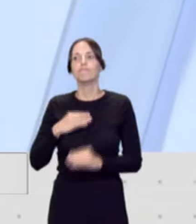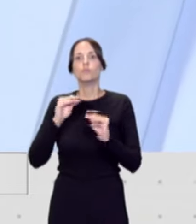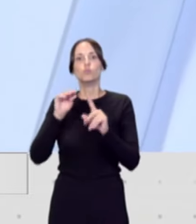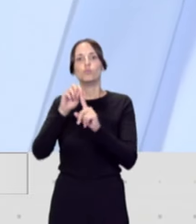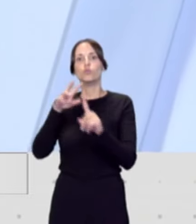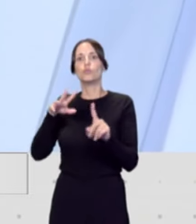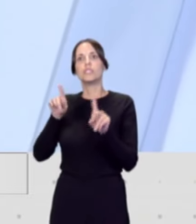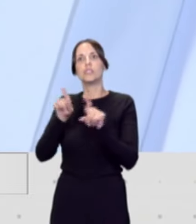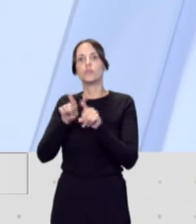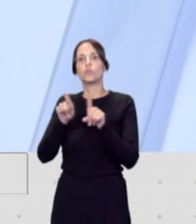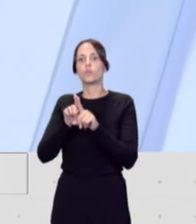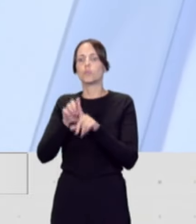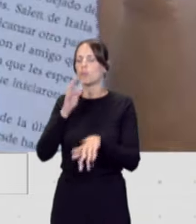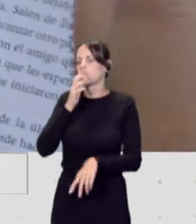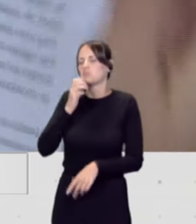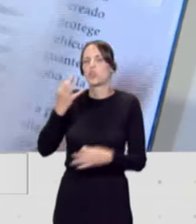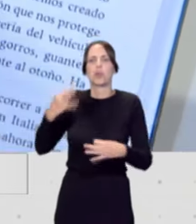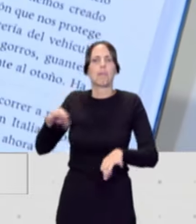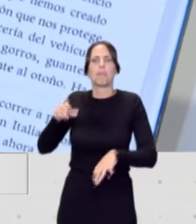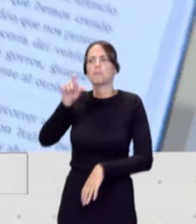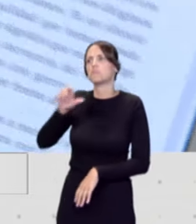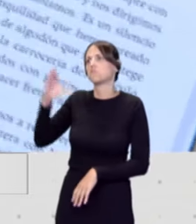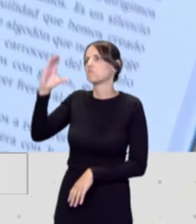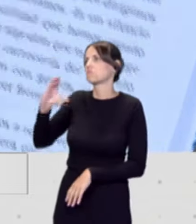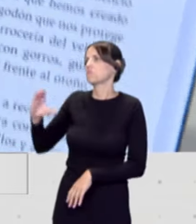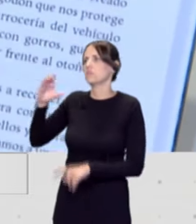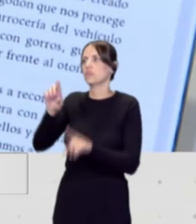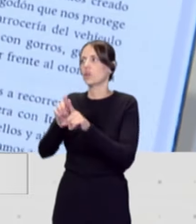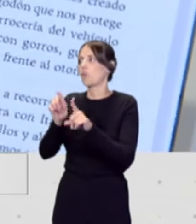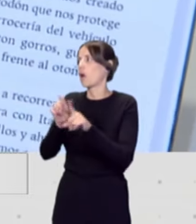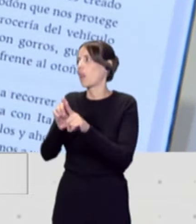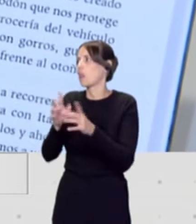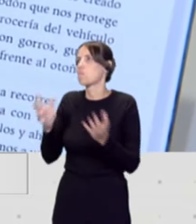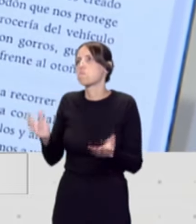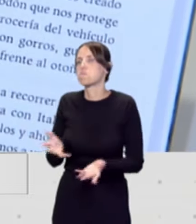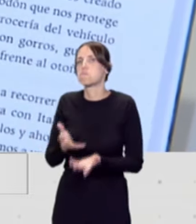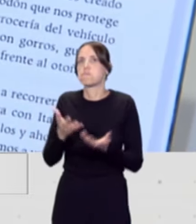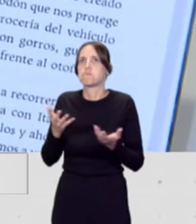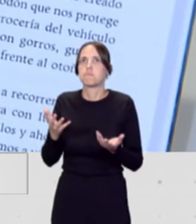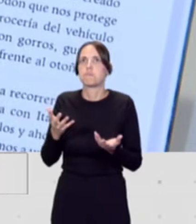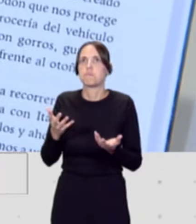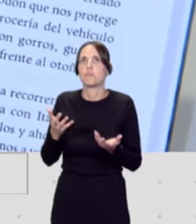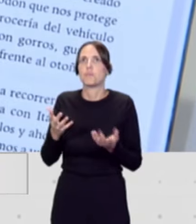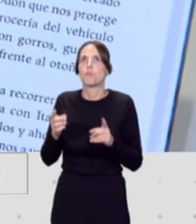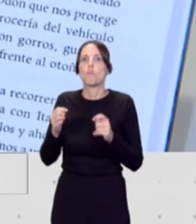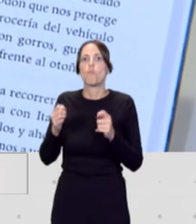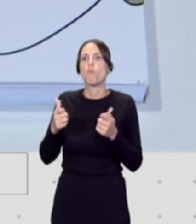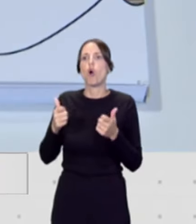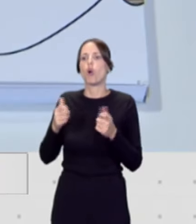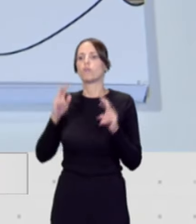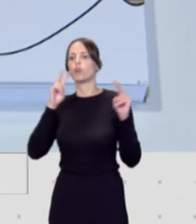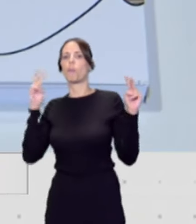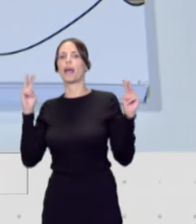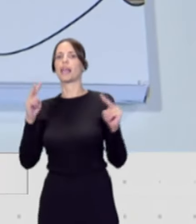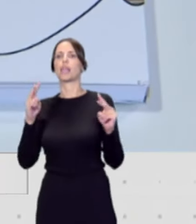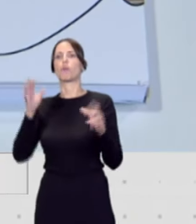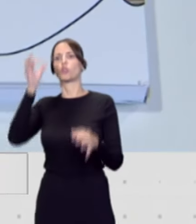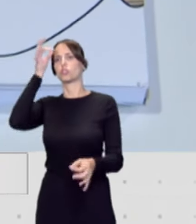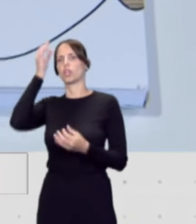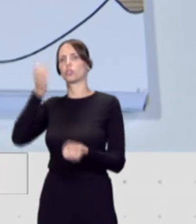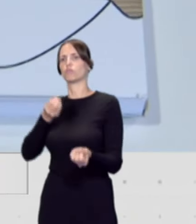objetivo, porque vemos a los científicos como muy, bueno, muy asépticos, muy objetivos, dando